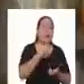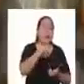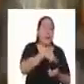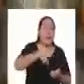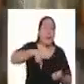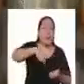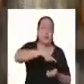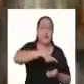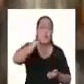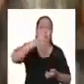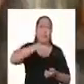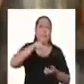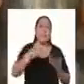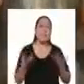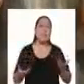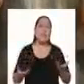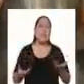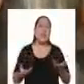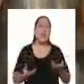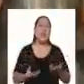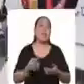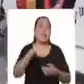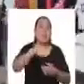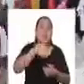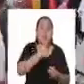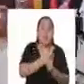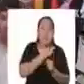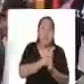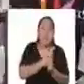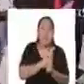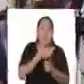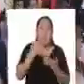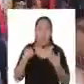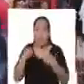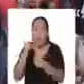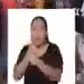está nutriendo nuestra economía, pero desde la informalidad.